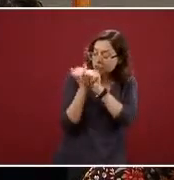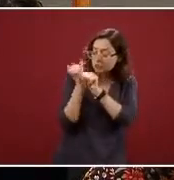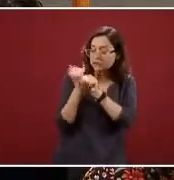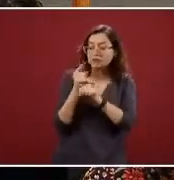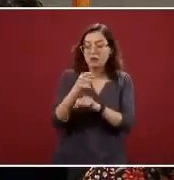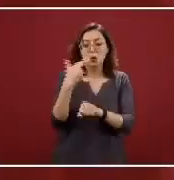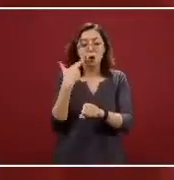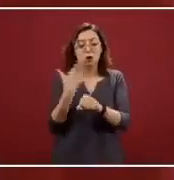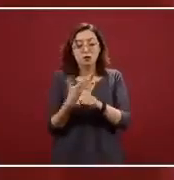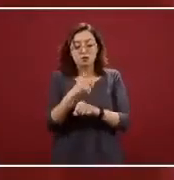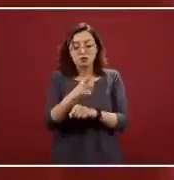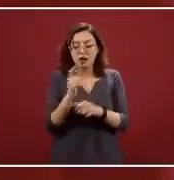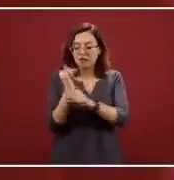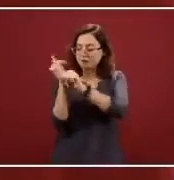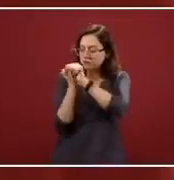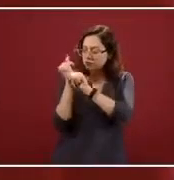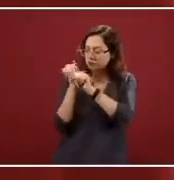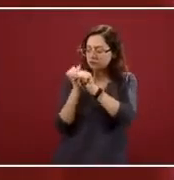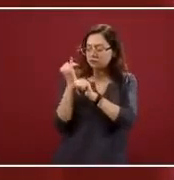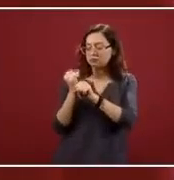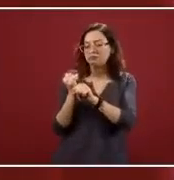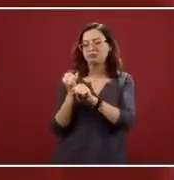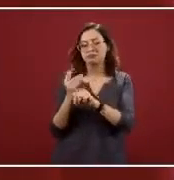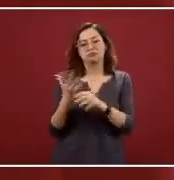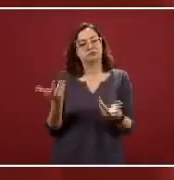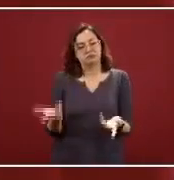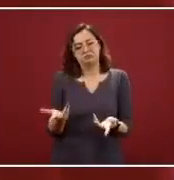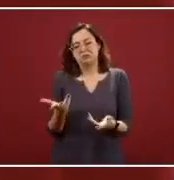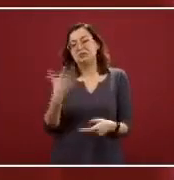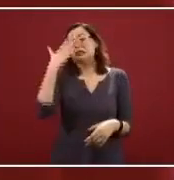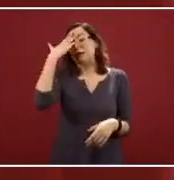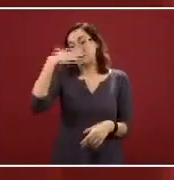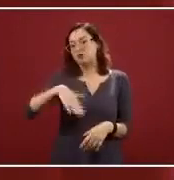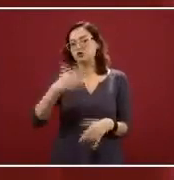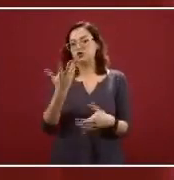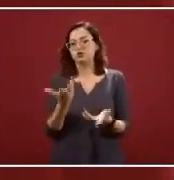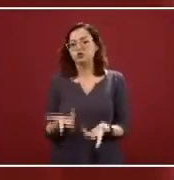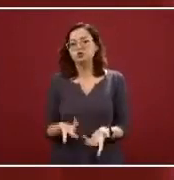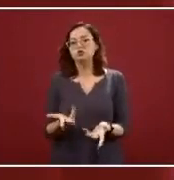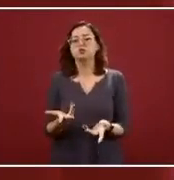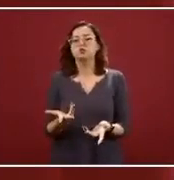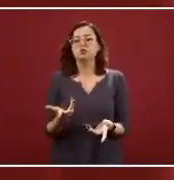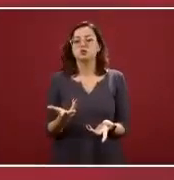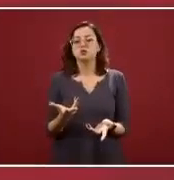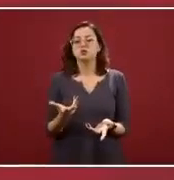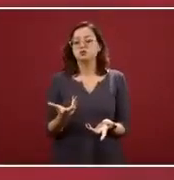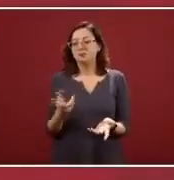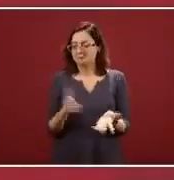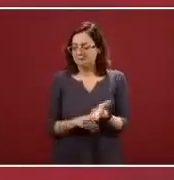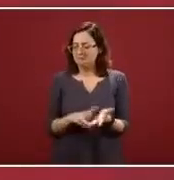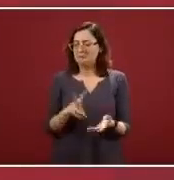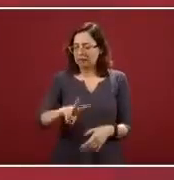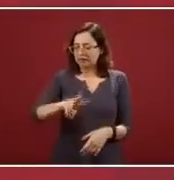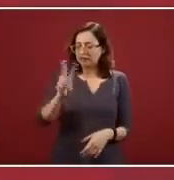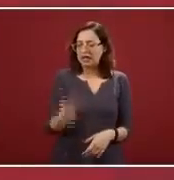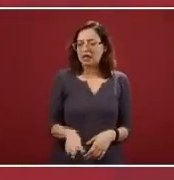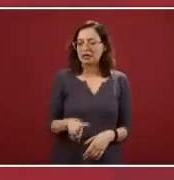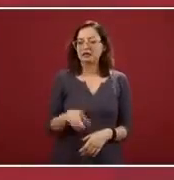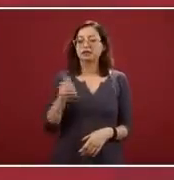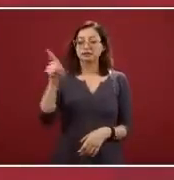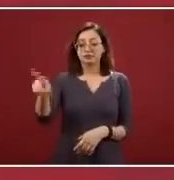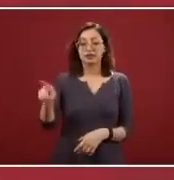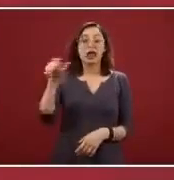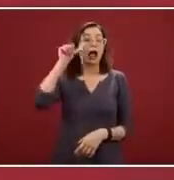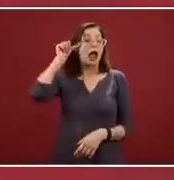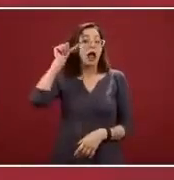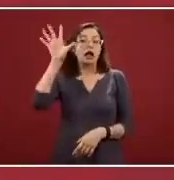Reyes Terán, lógicamente la información que hasta el momento se tiene ya más validada es la que se ha estado obteniendo de publicaciones de Asia, sobre todo